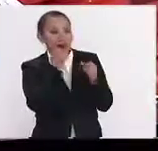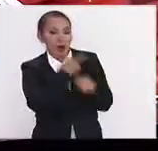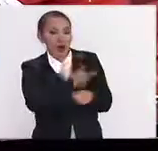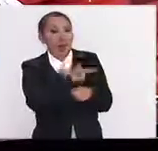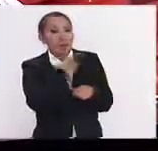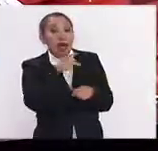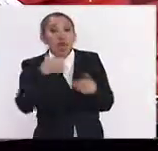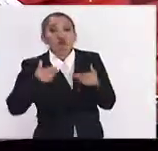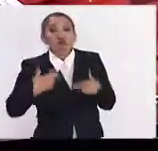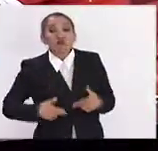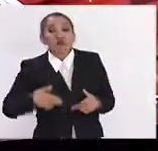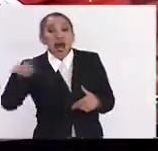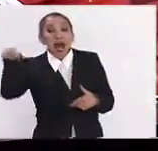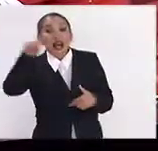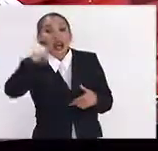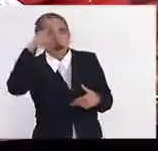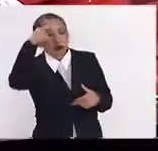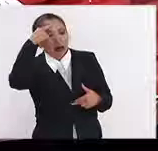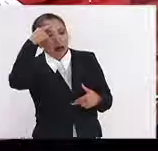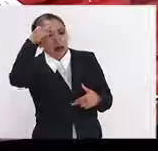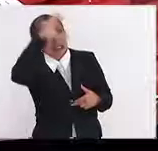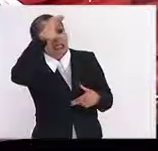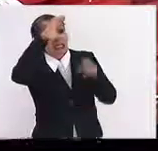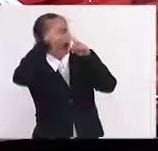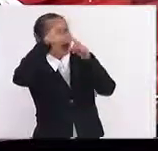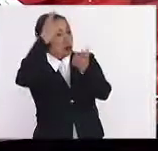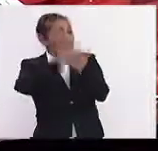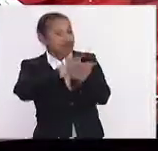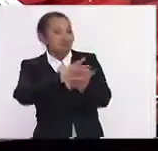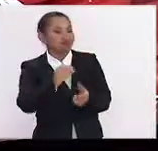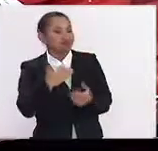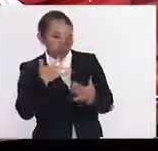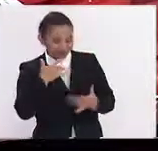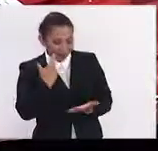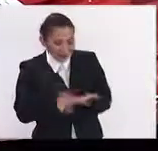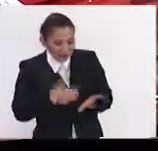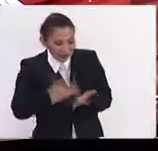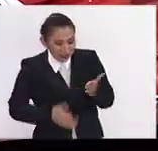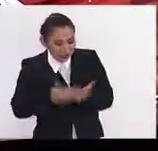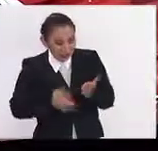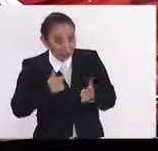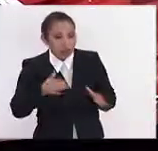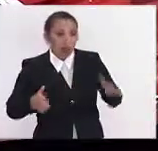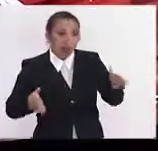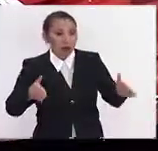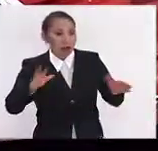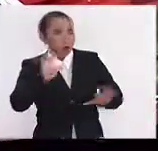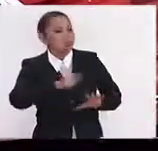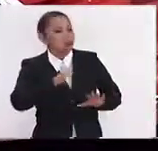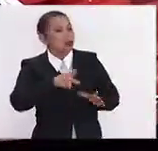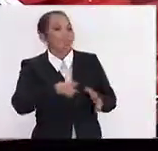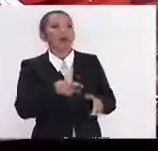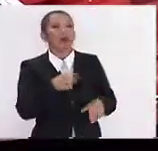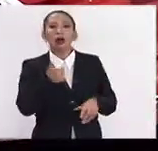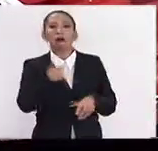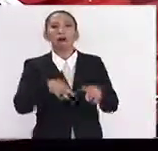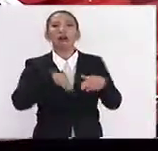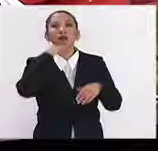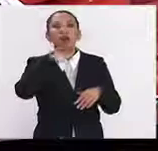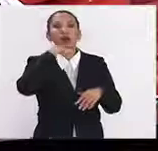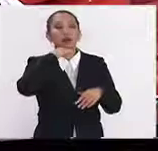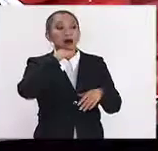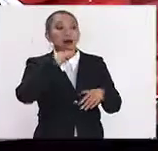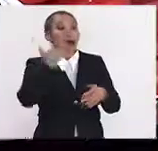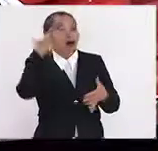pero el ser humano solo con ciencia no sería más que tal vez un robot, una persona robótica. Lo que